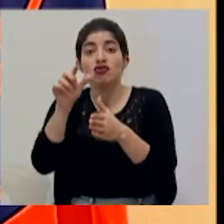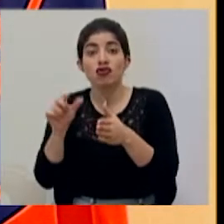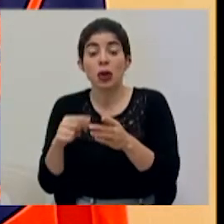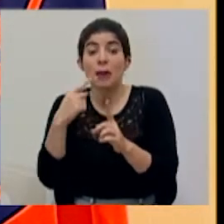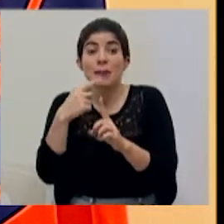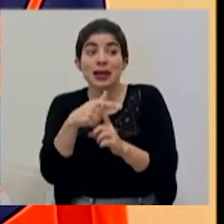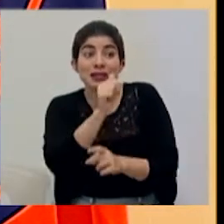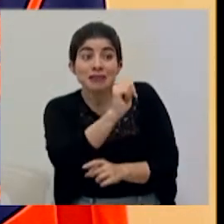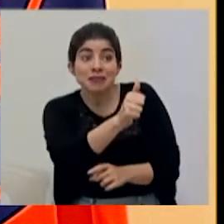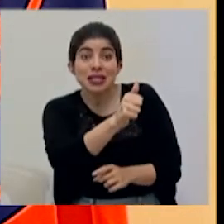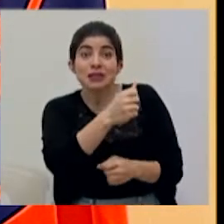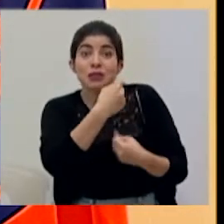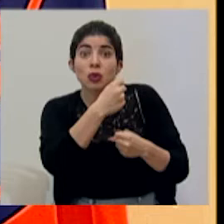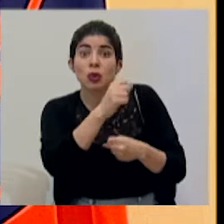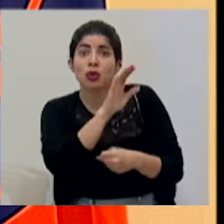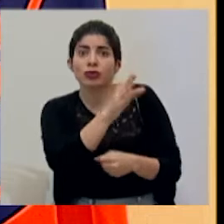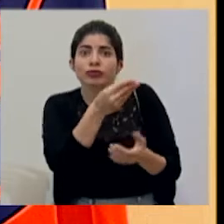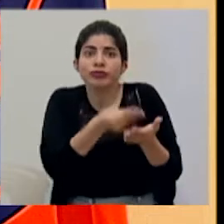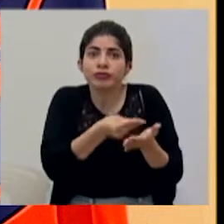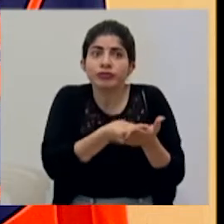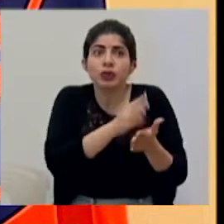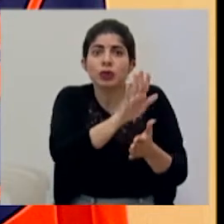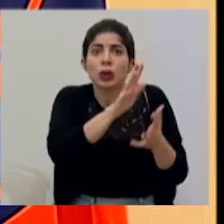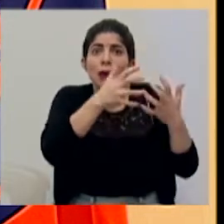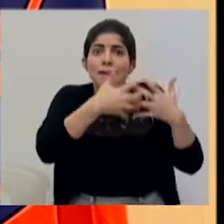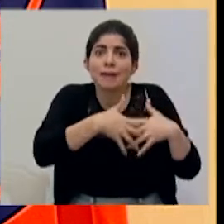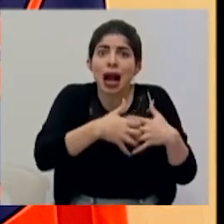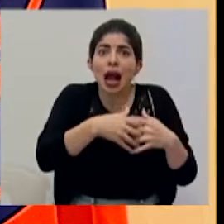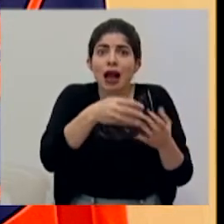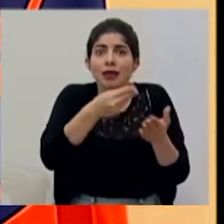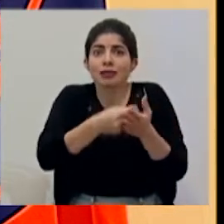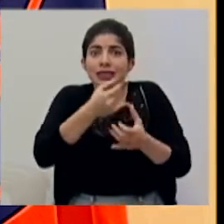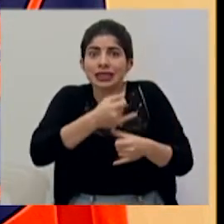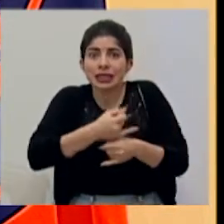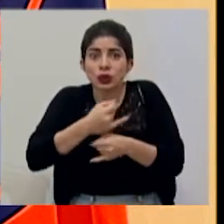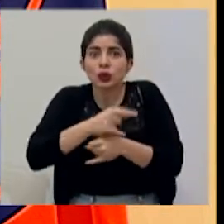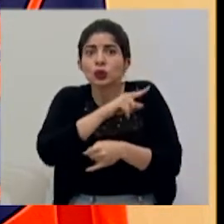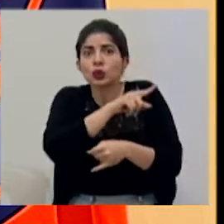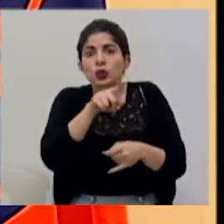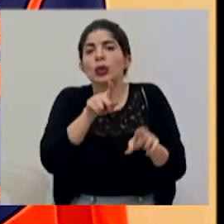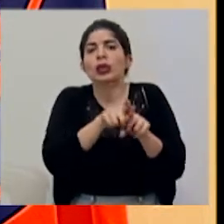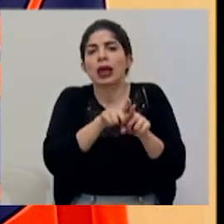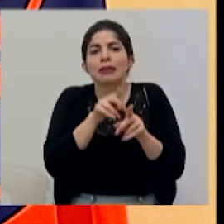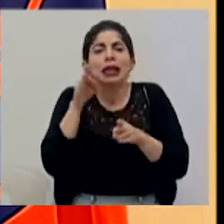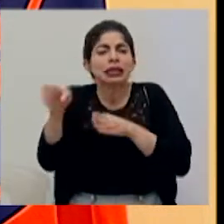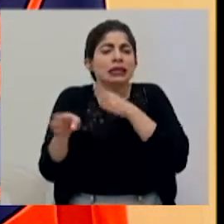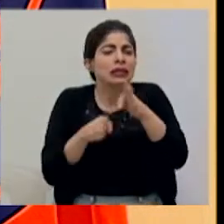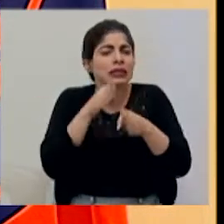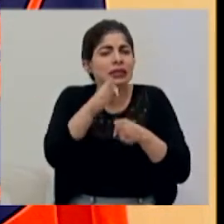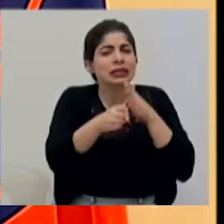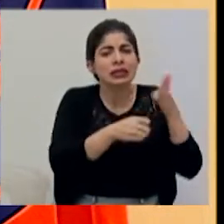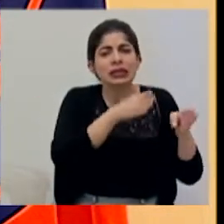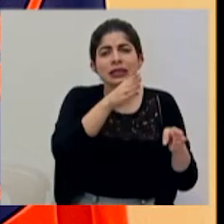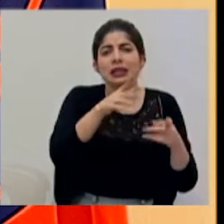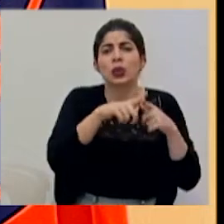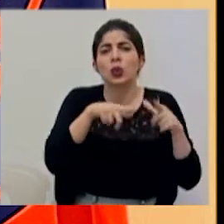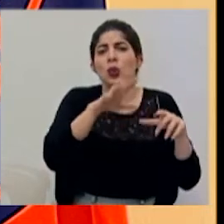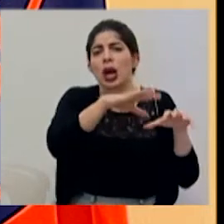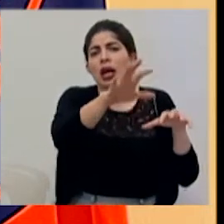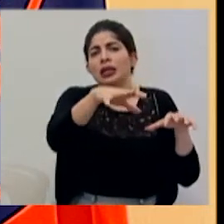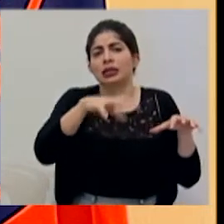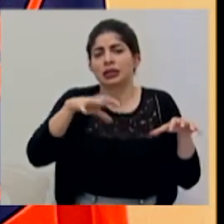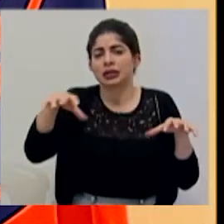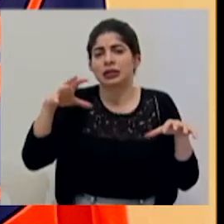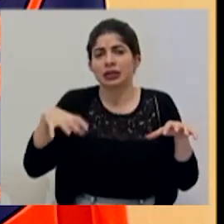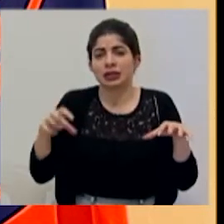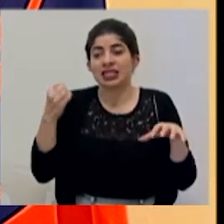recursos, maquinaria y recursos institucionales, están interviniendo en la mayor parte de los sitios que